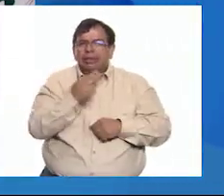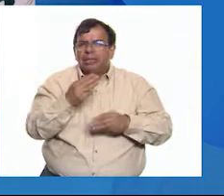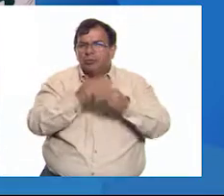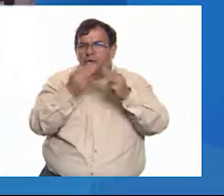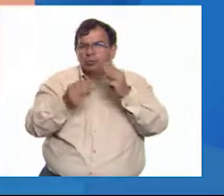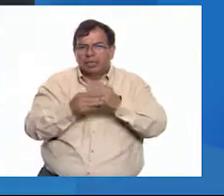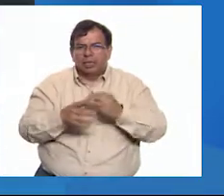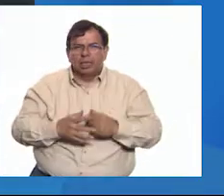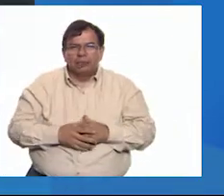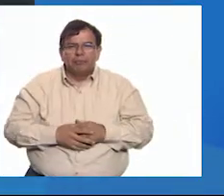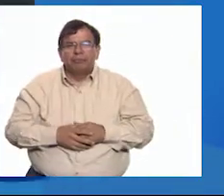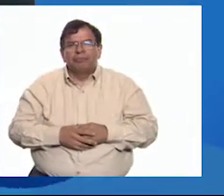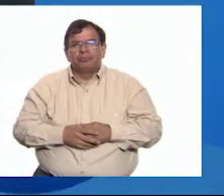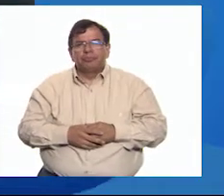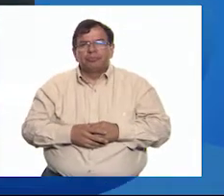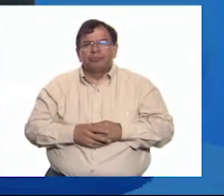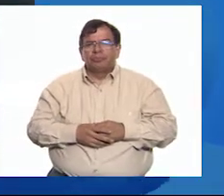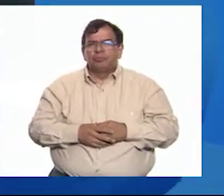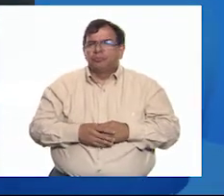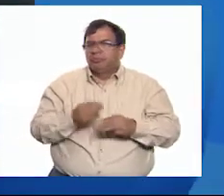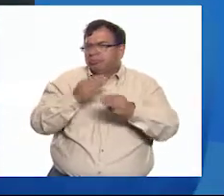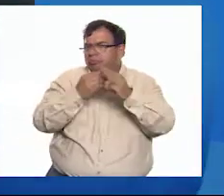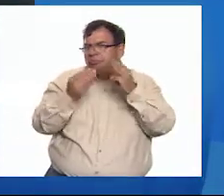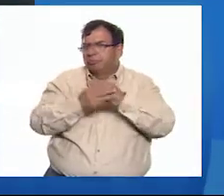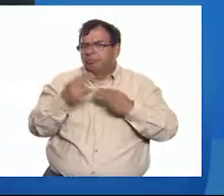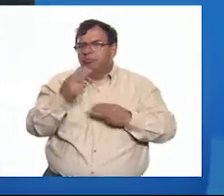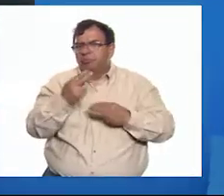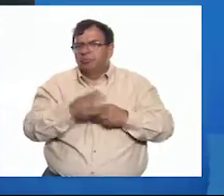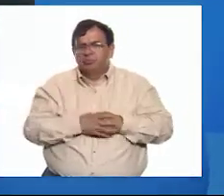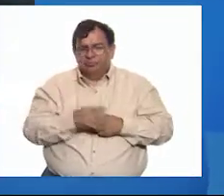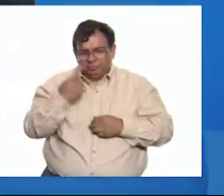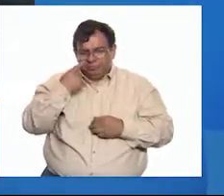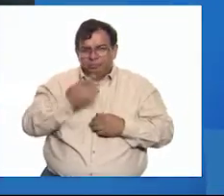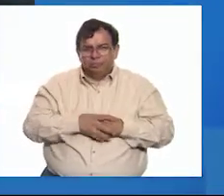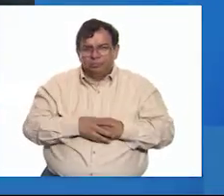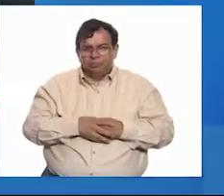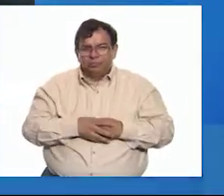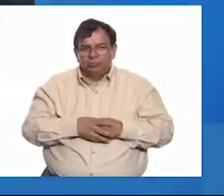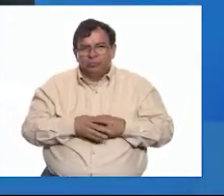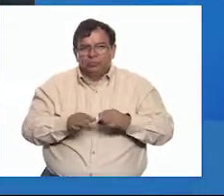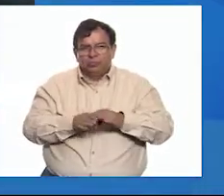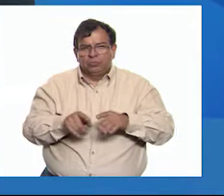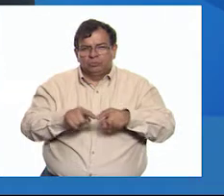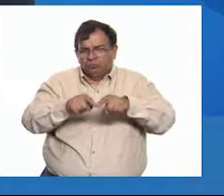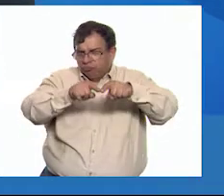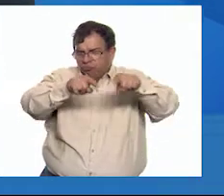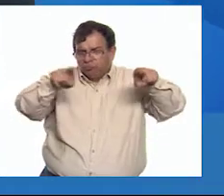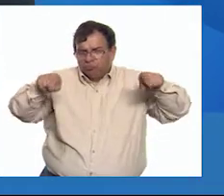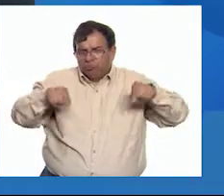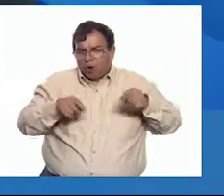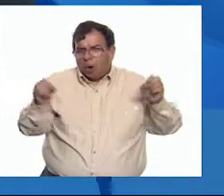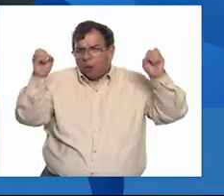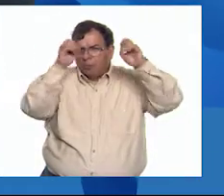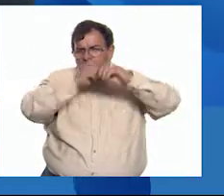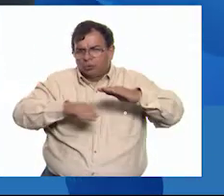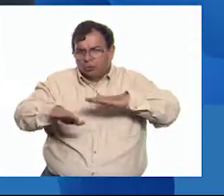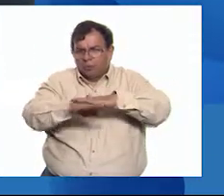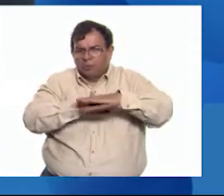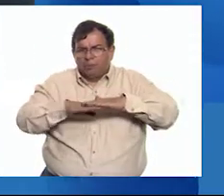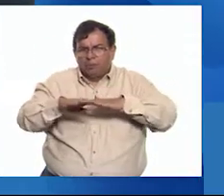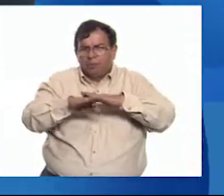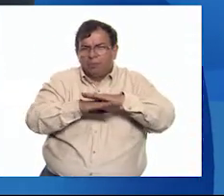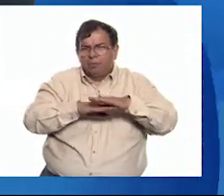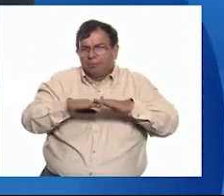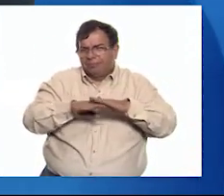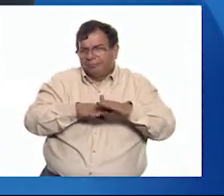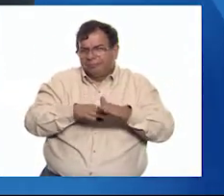siguientes materiales. Y los materiales que vamos a utilizar son los siguientes: un soporte de preferencia que sea oscuro, en este caso yo